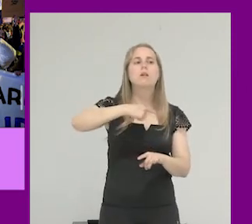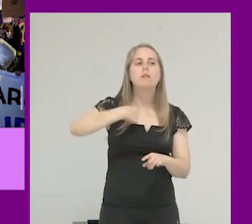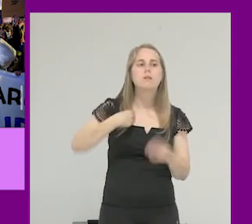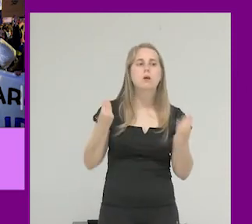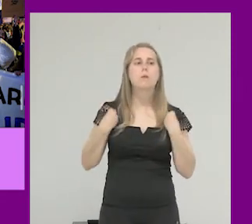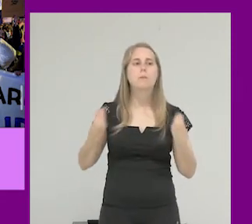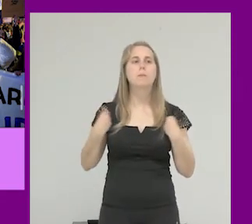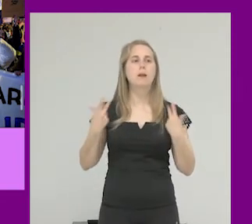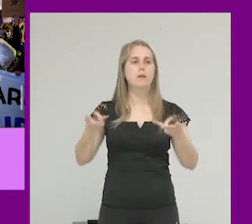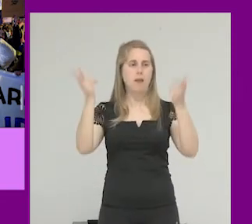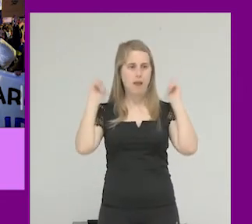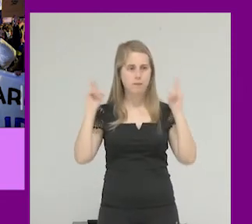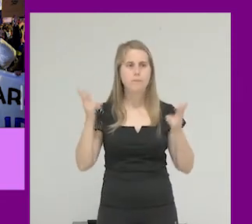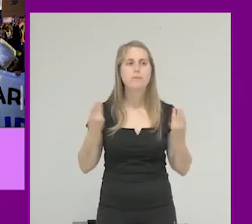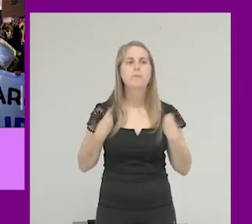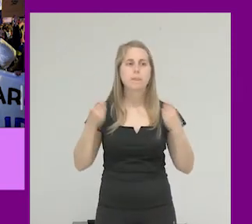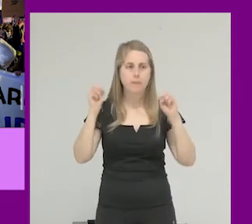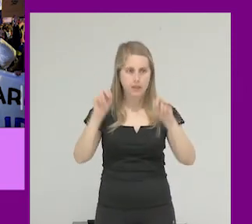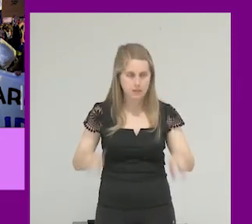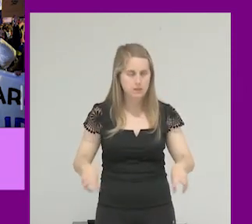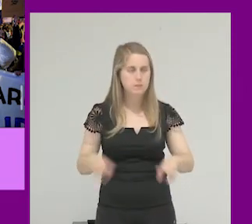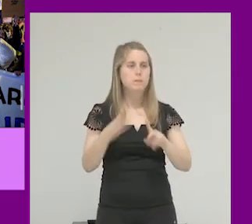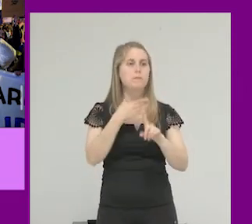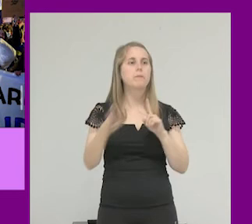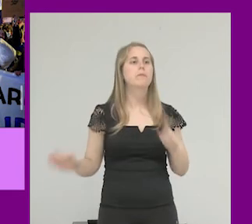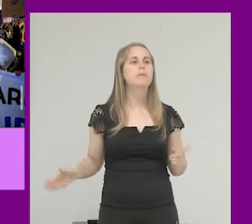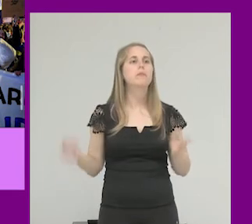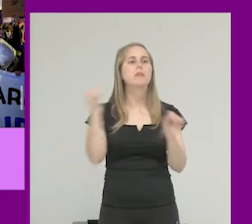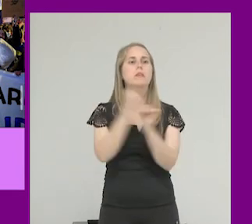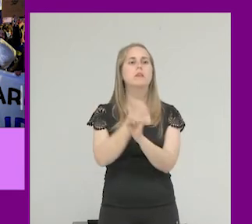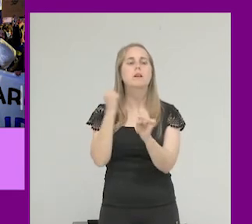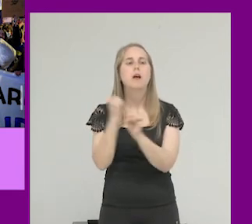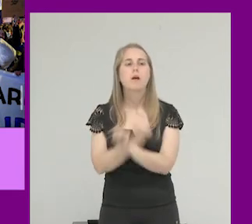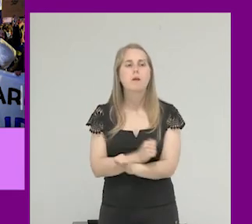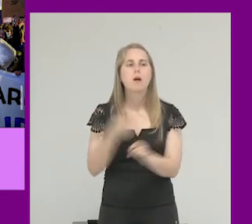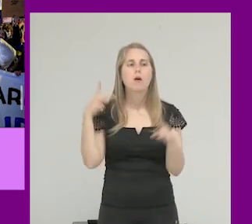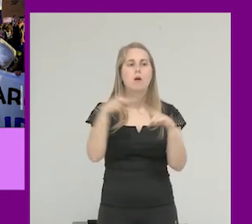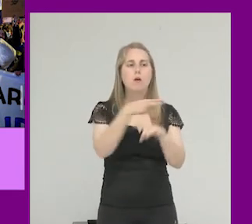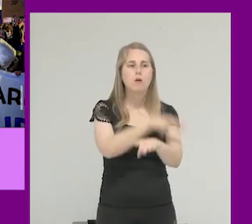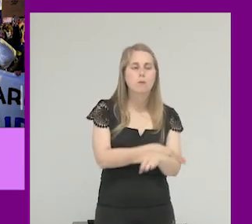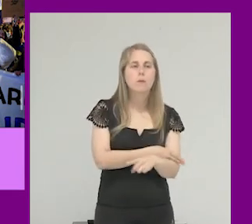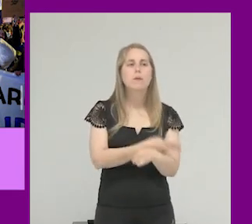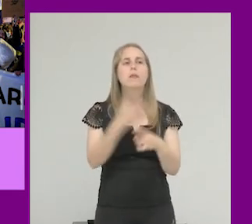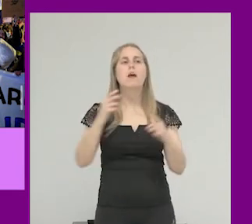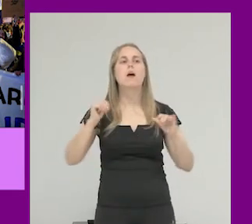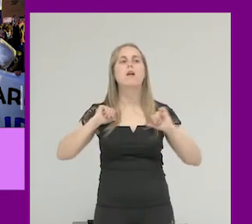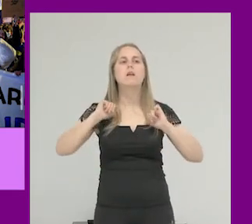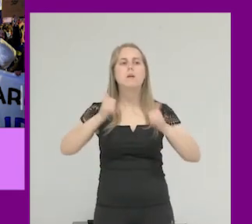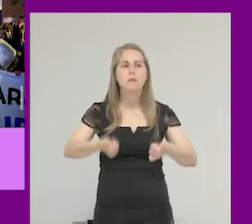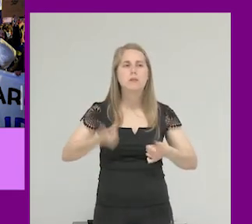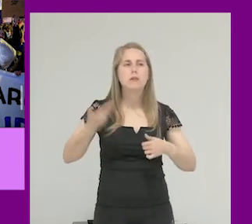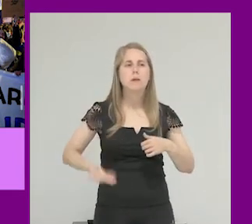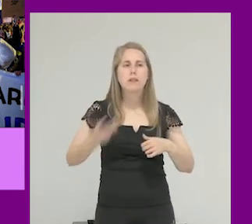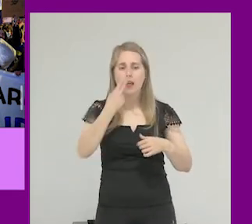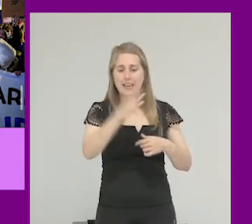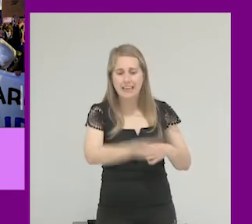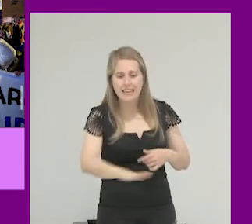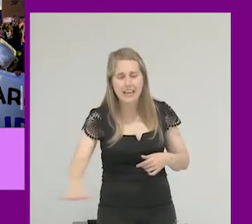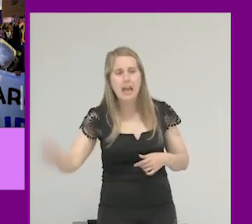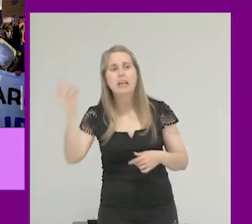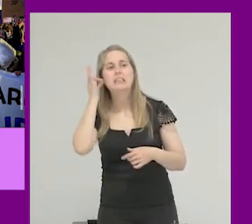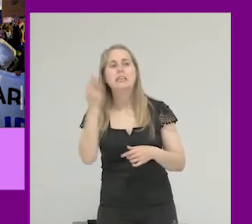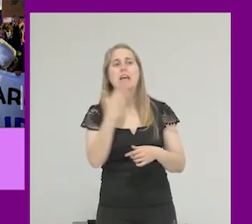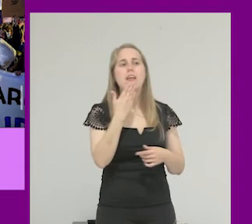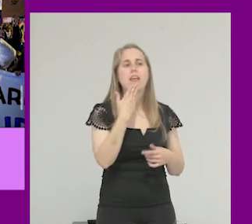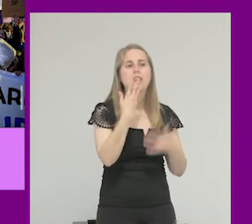violencias, y para trabajar en la prevención de la violencia es importante empezar con las niñas, desde 10